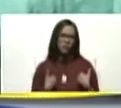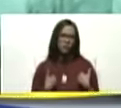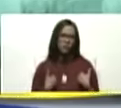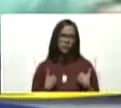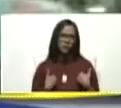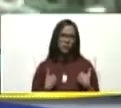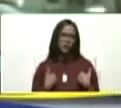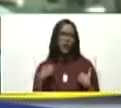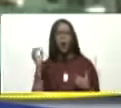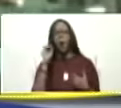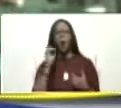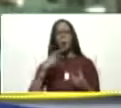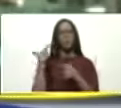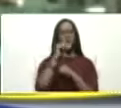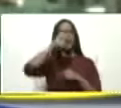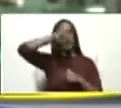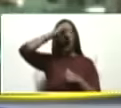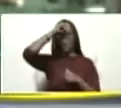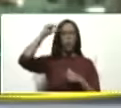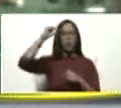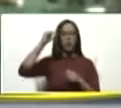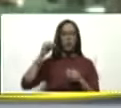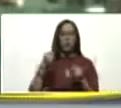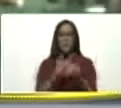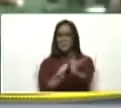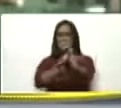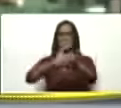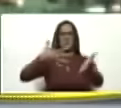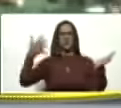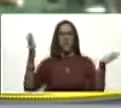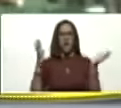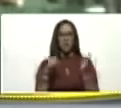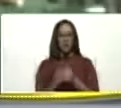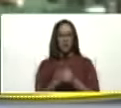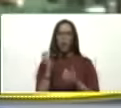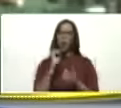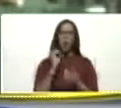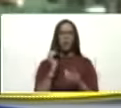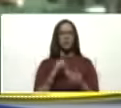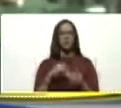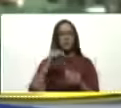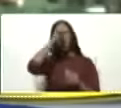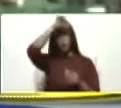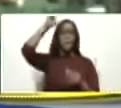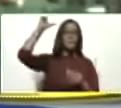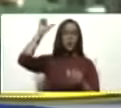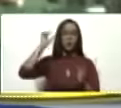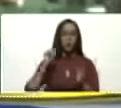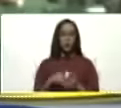o como se fue Julio Borges, multimillonario, o como se fue Leopoldo López.